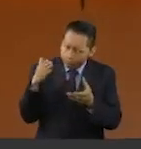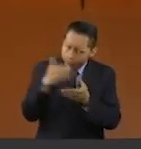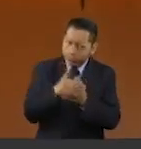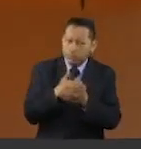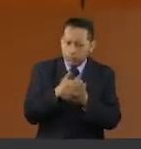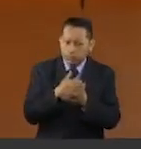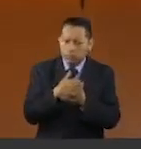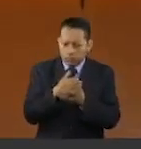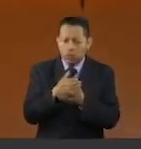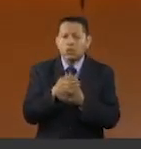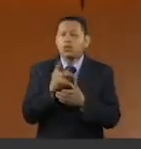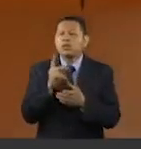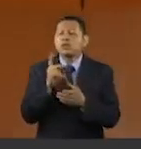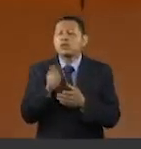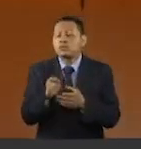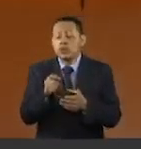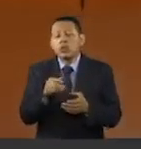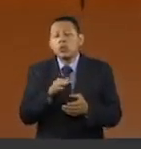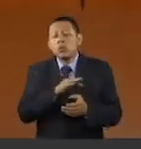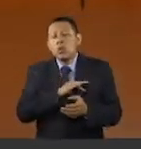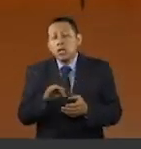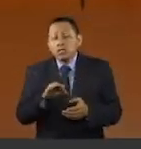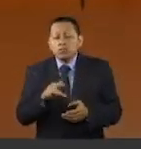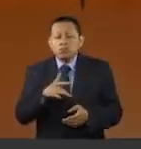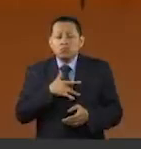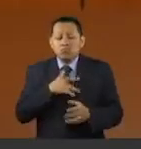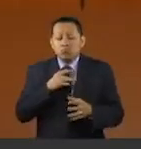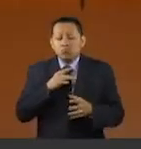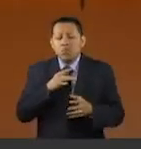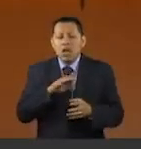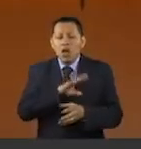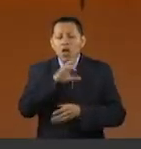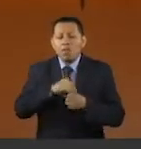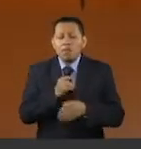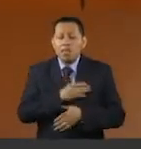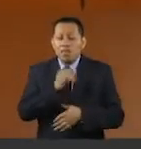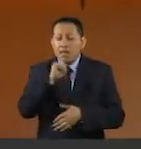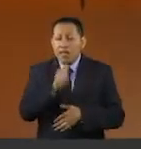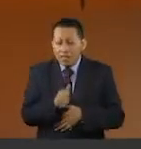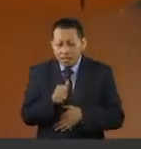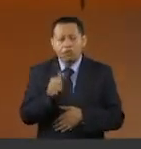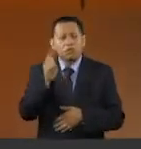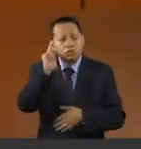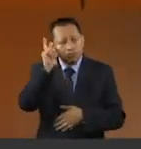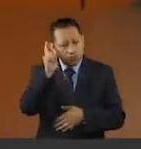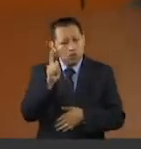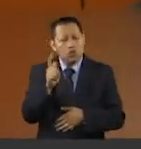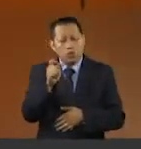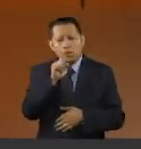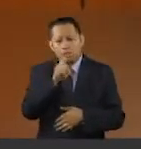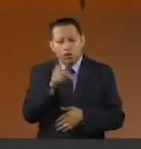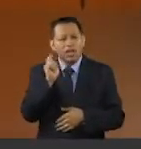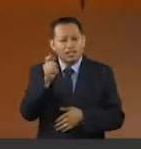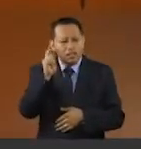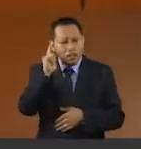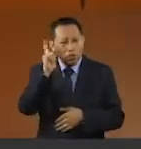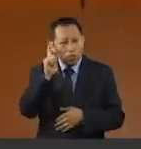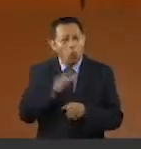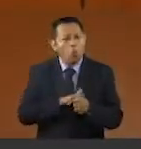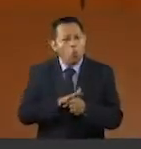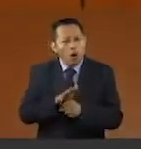sin autocomplacencias, sin miedo, con esperanza, pero con la esperanza de la